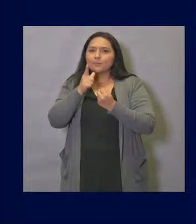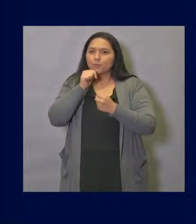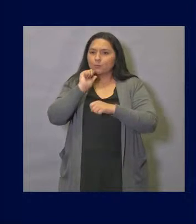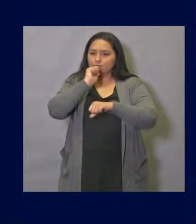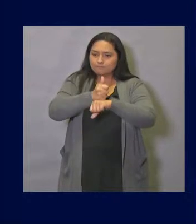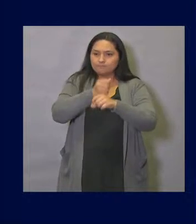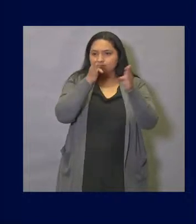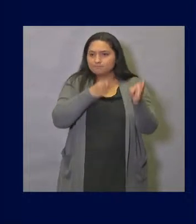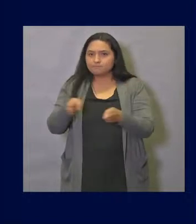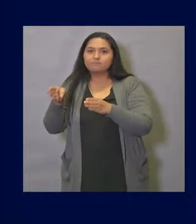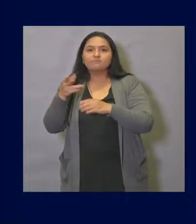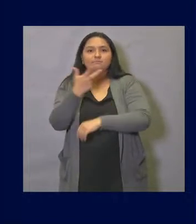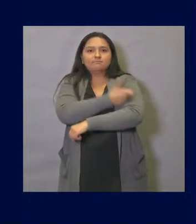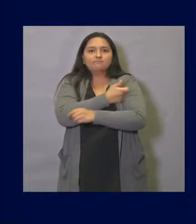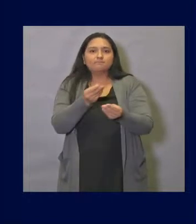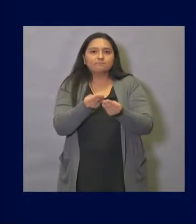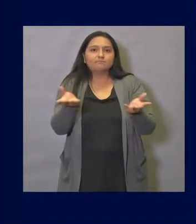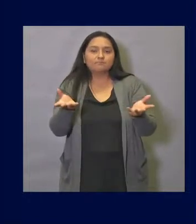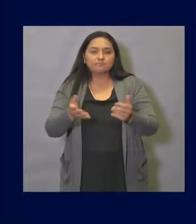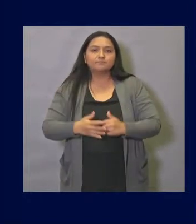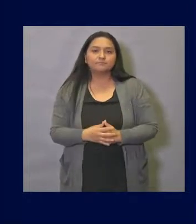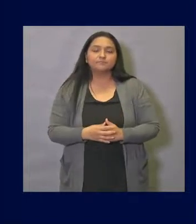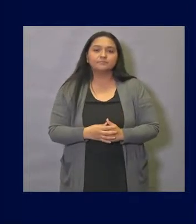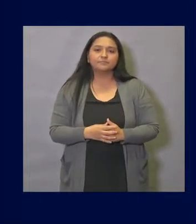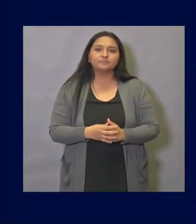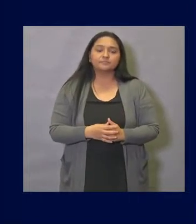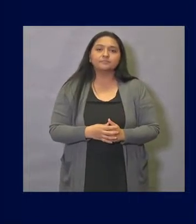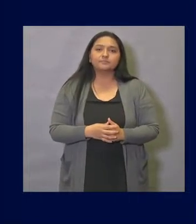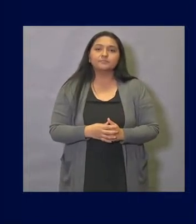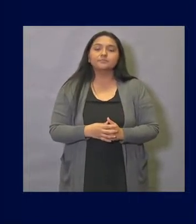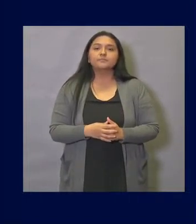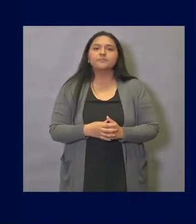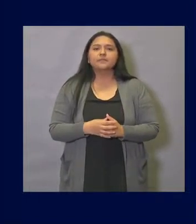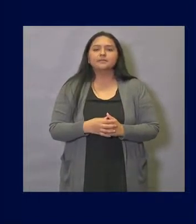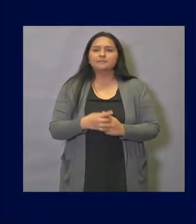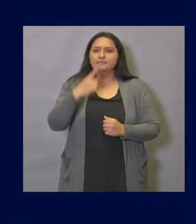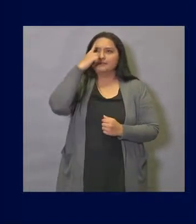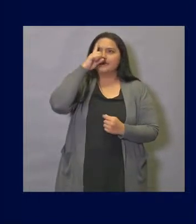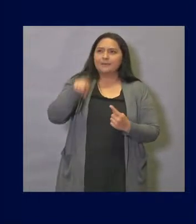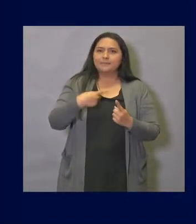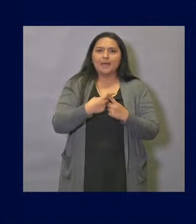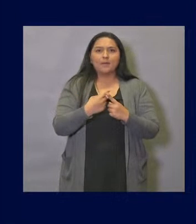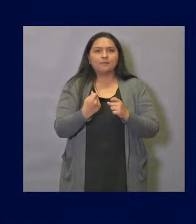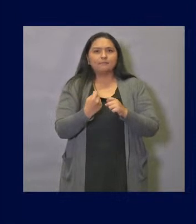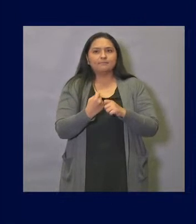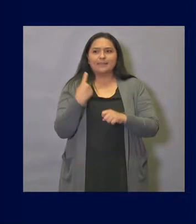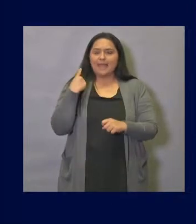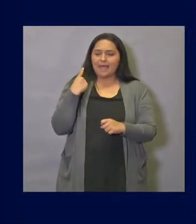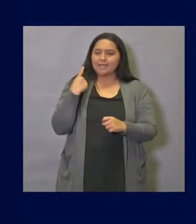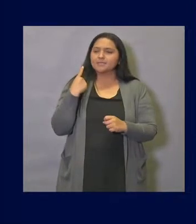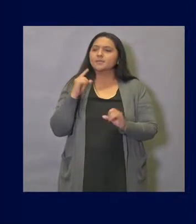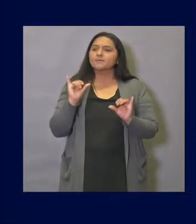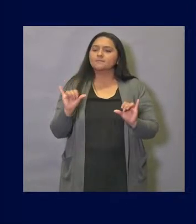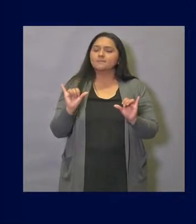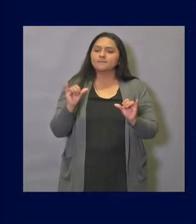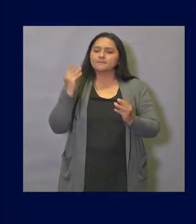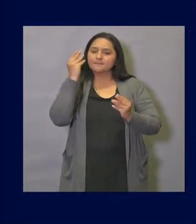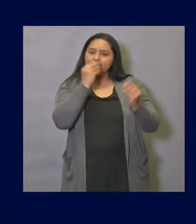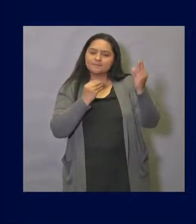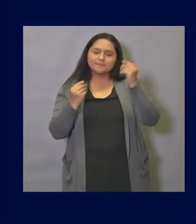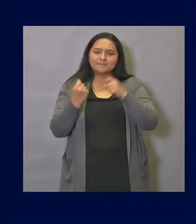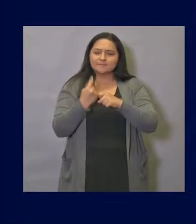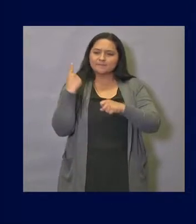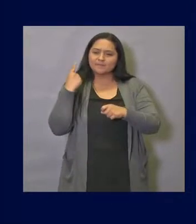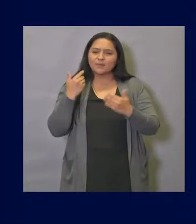sitio. Cuando pensamos acerca del último año, no podemos evitar reflexionar sobre todo el miedo y